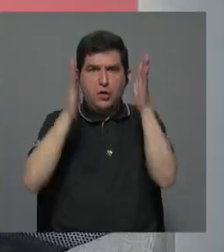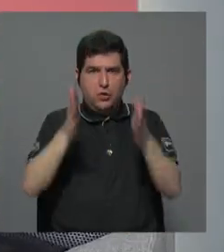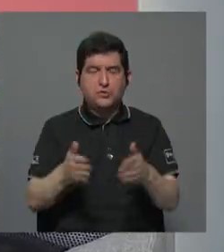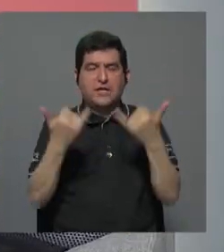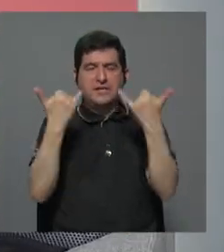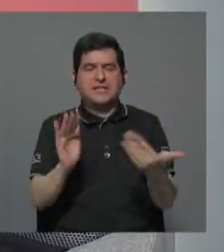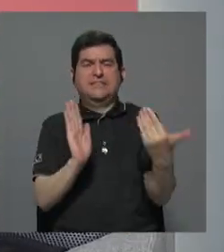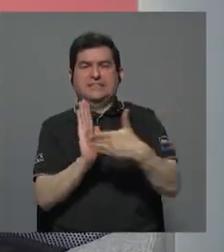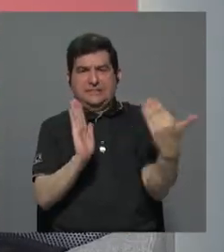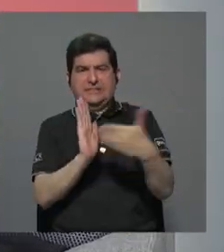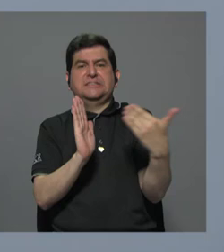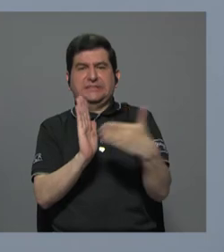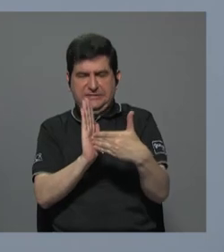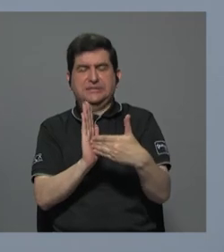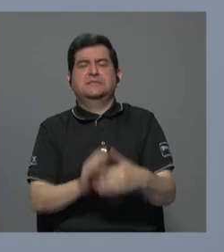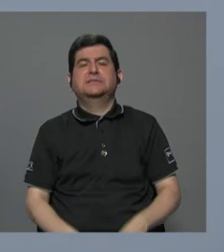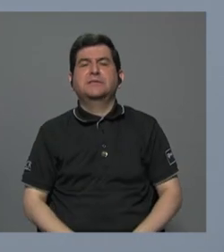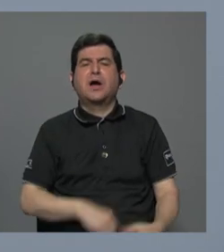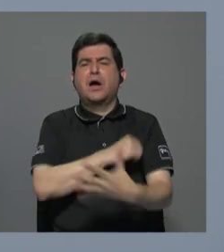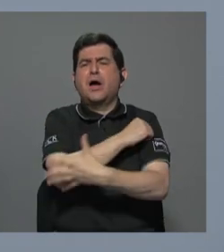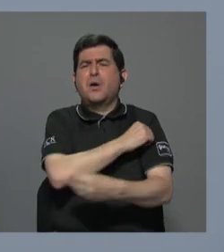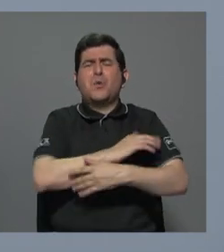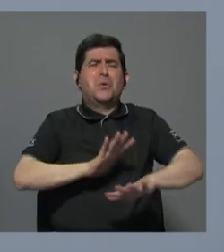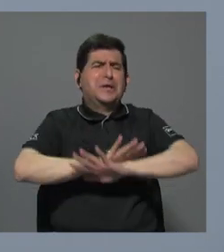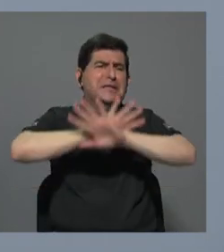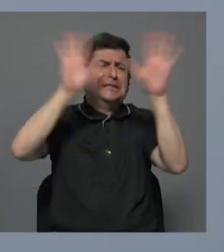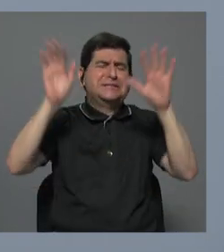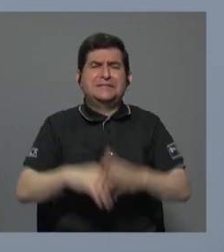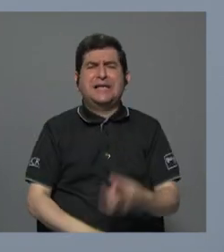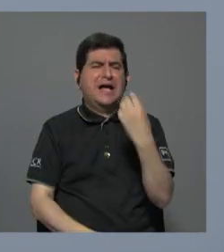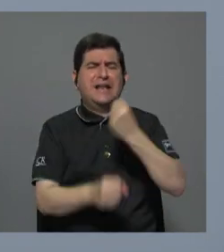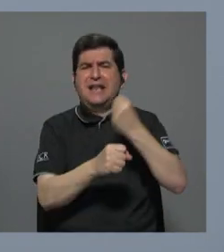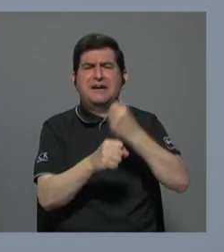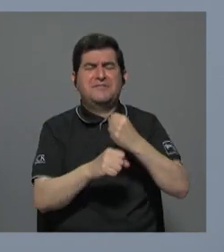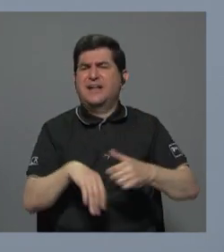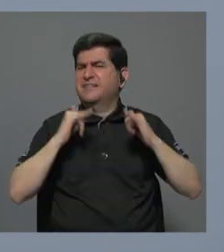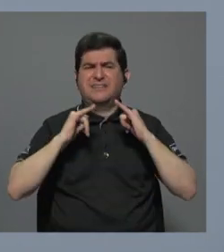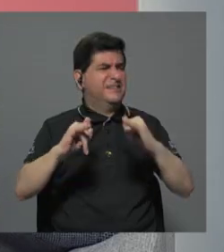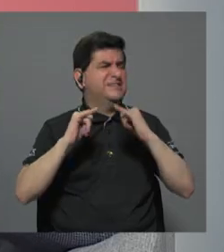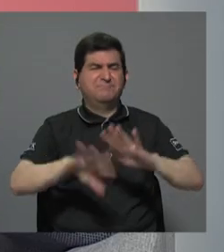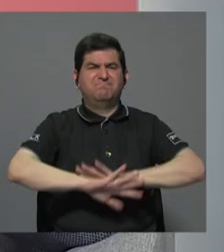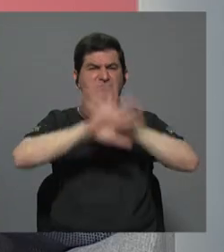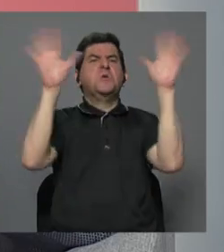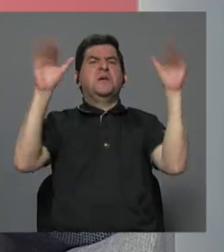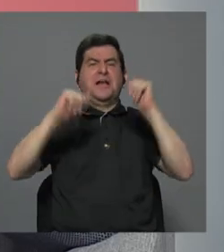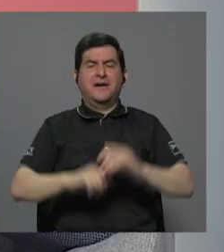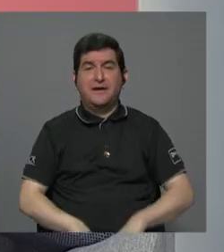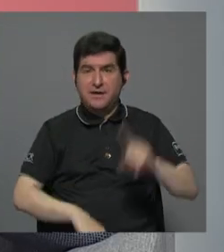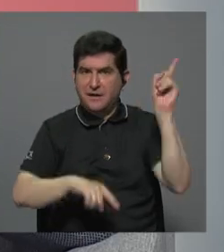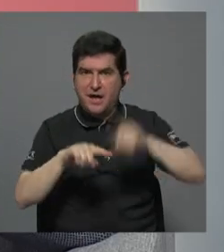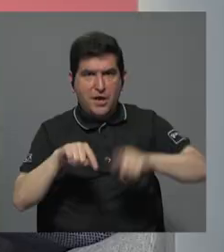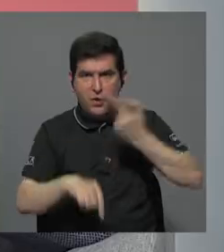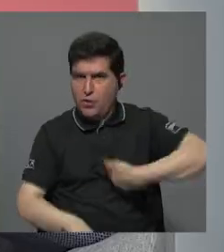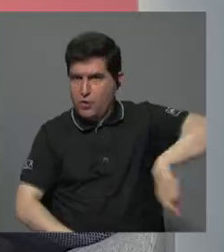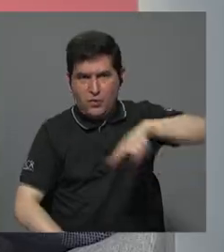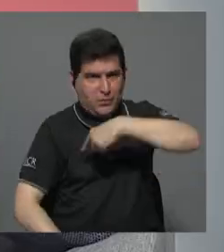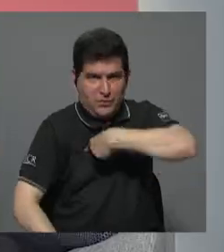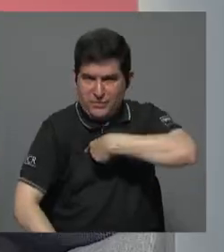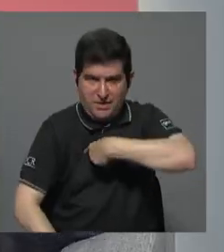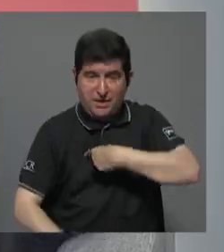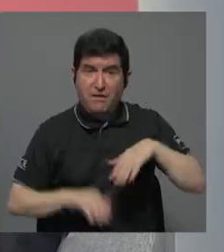padeciendo en este momento la pobreza es clara el desempleo es claro la desigualdad es clara entonces no podemos estar